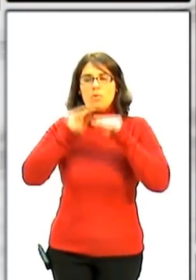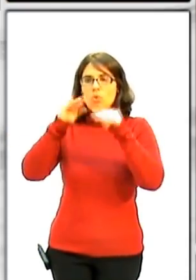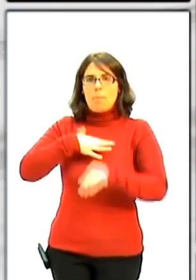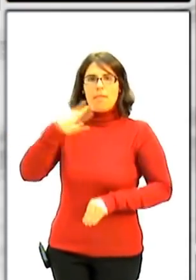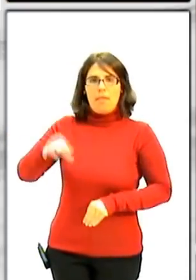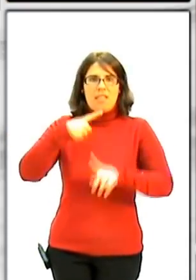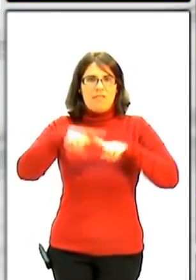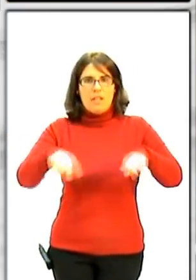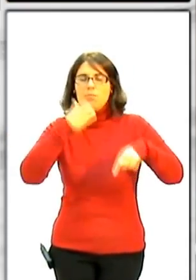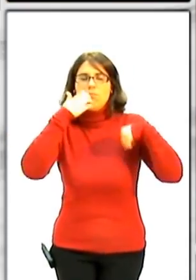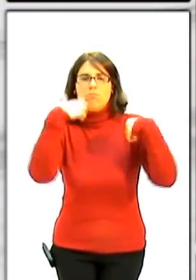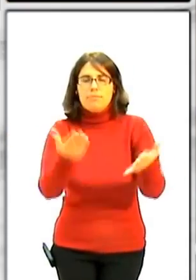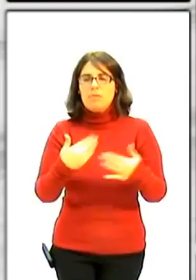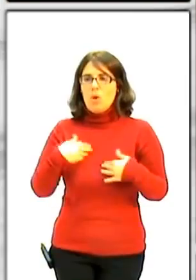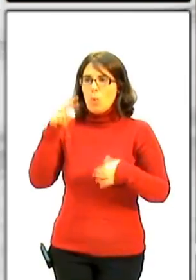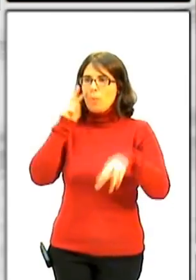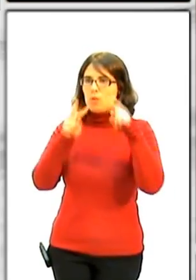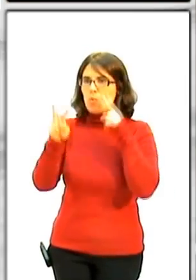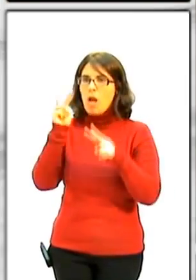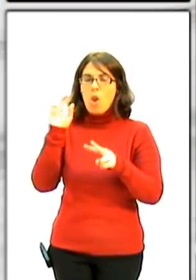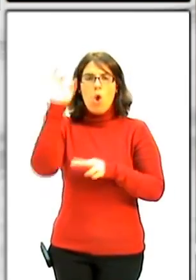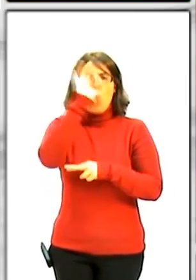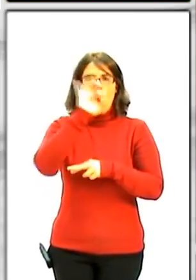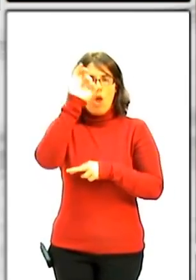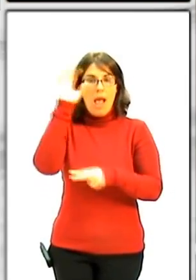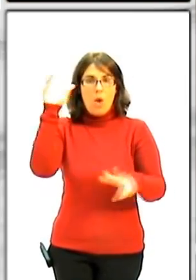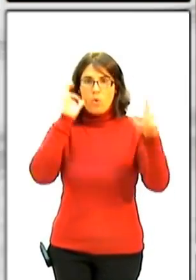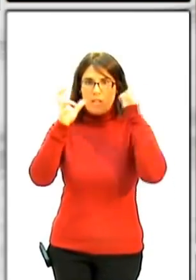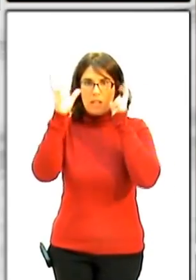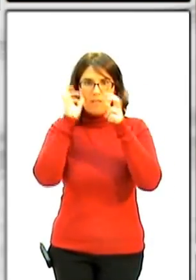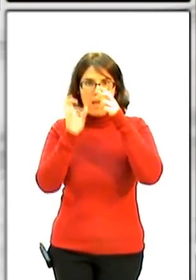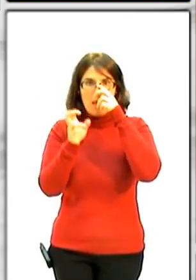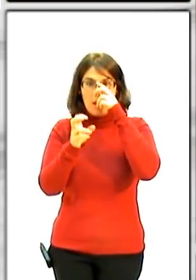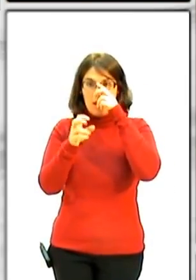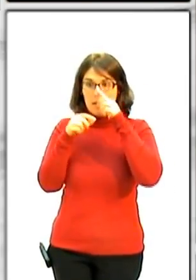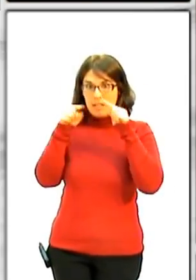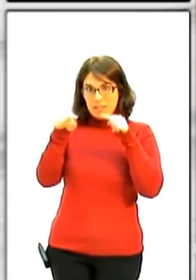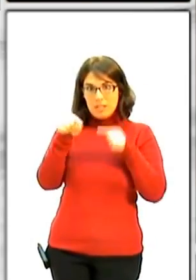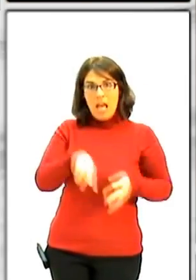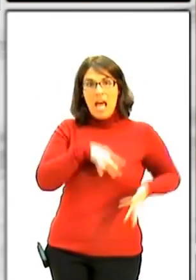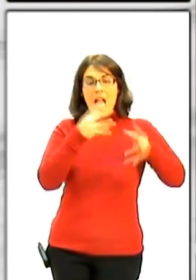sea visual o auditiva, pueda